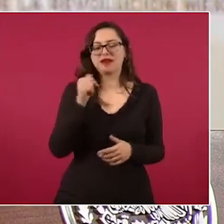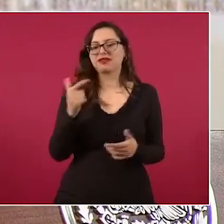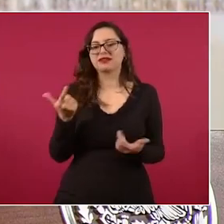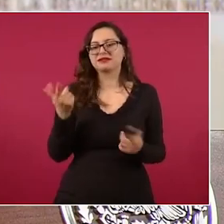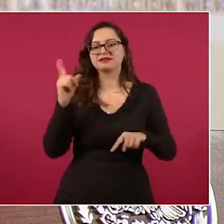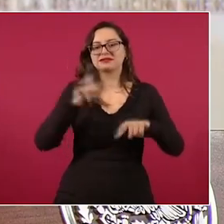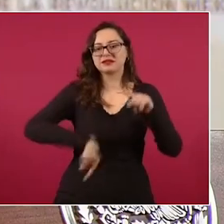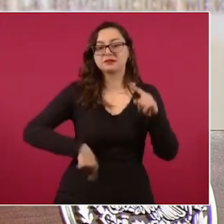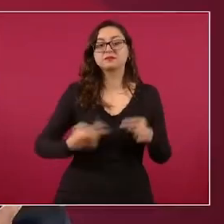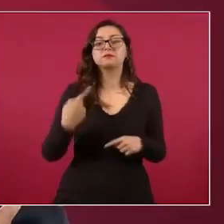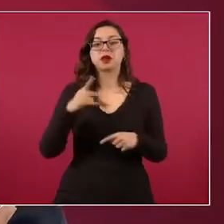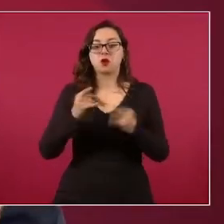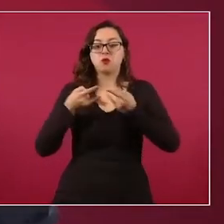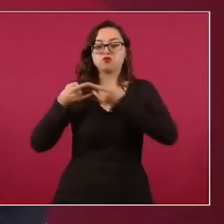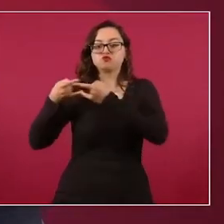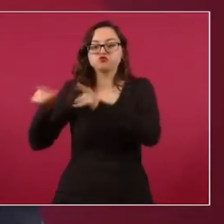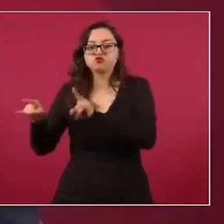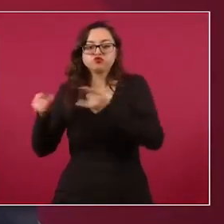gente